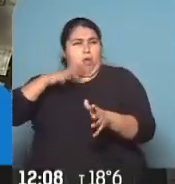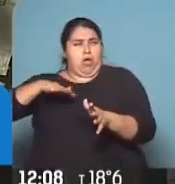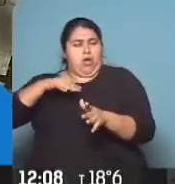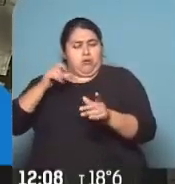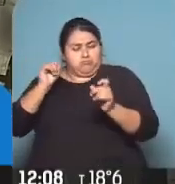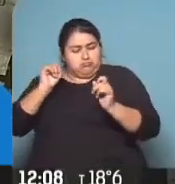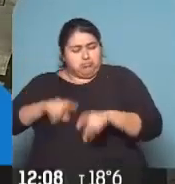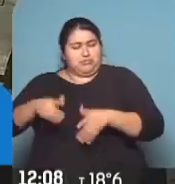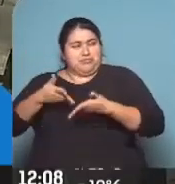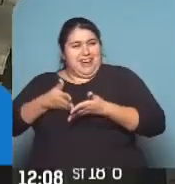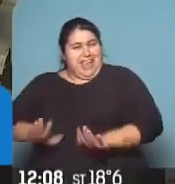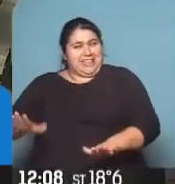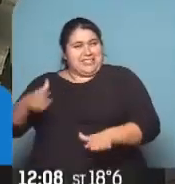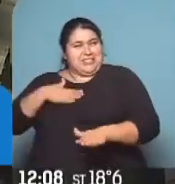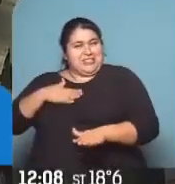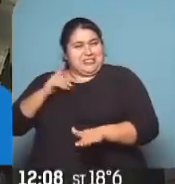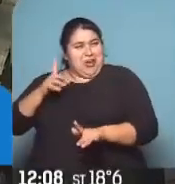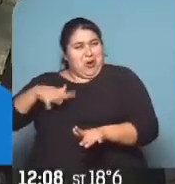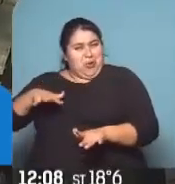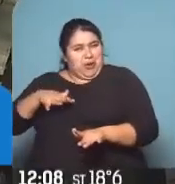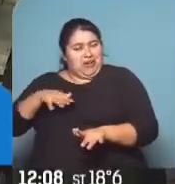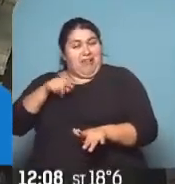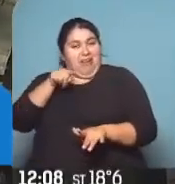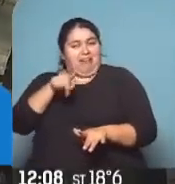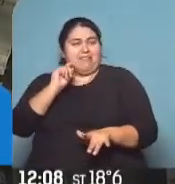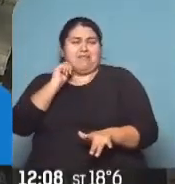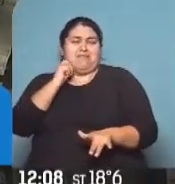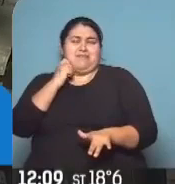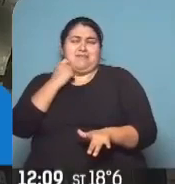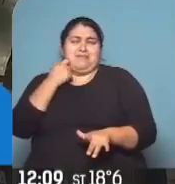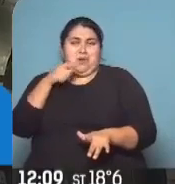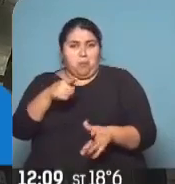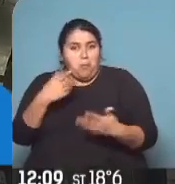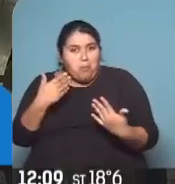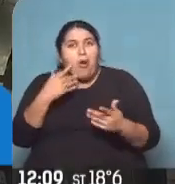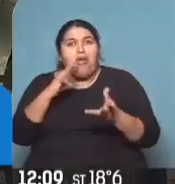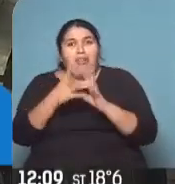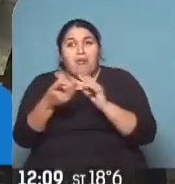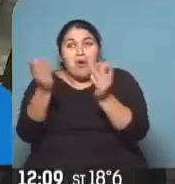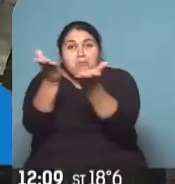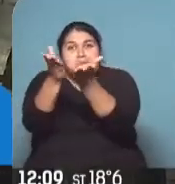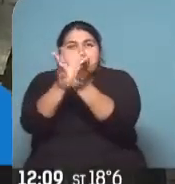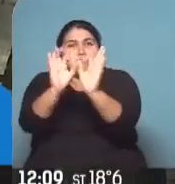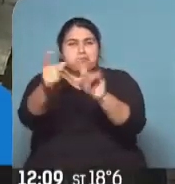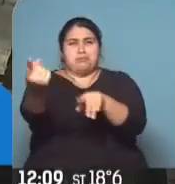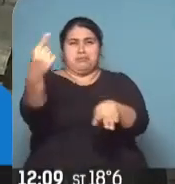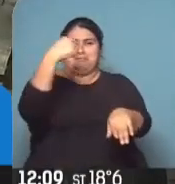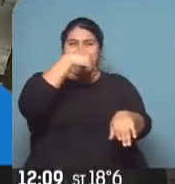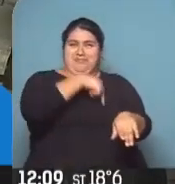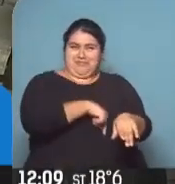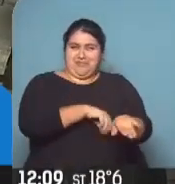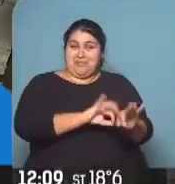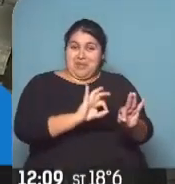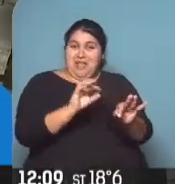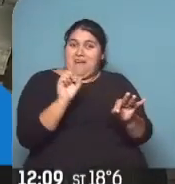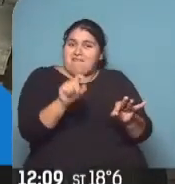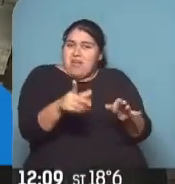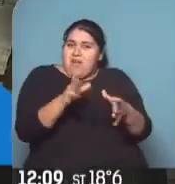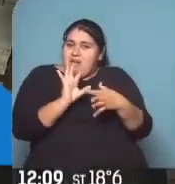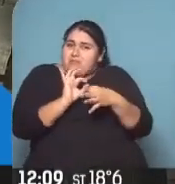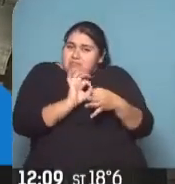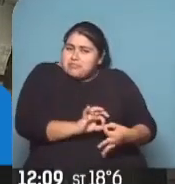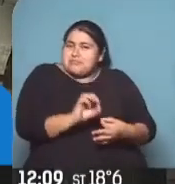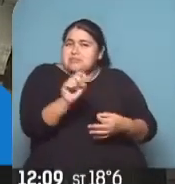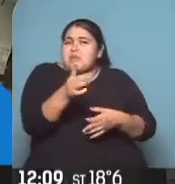a su pueblo y eso es algo maravilloso que ella haya podido volver y combinar lo que ella hace